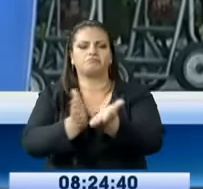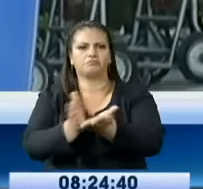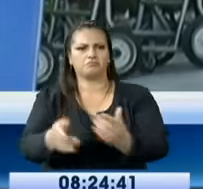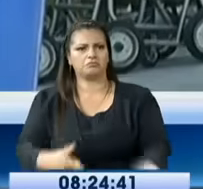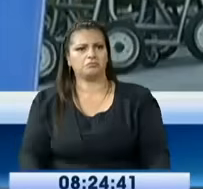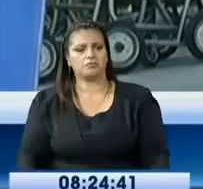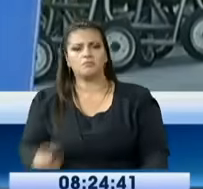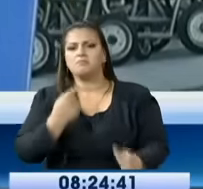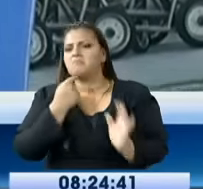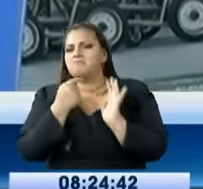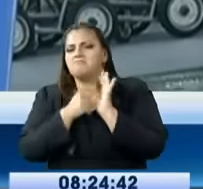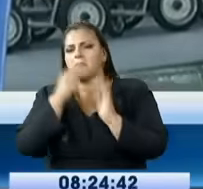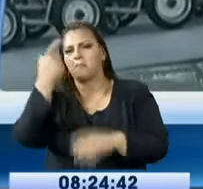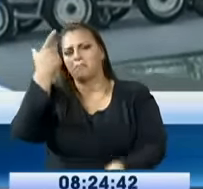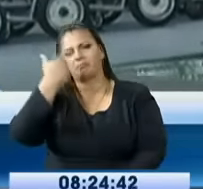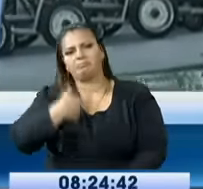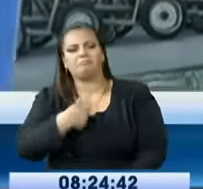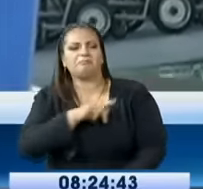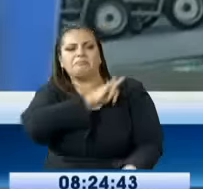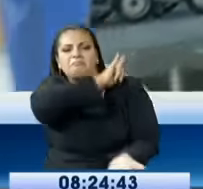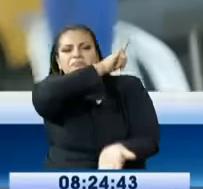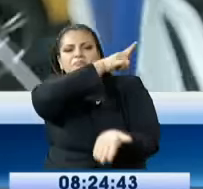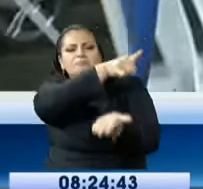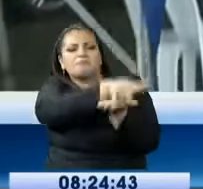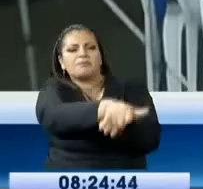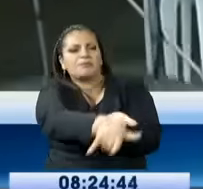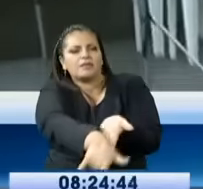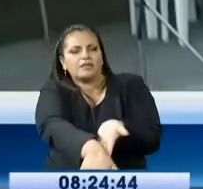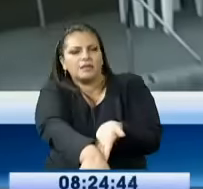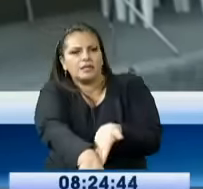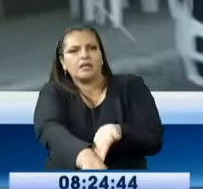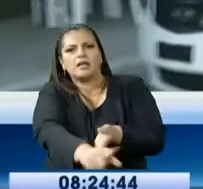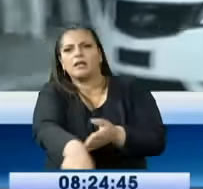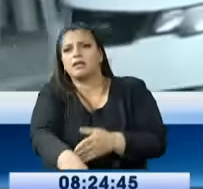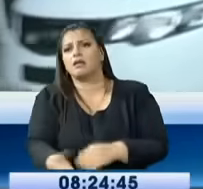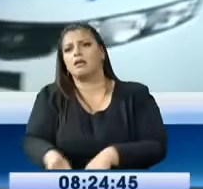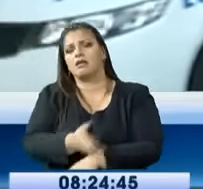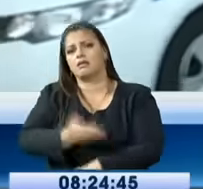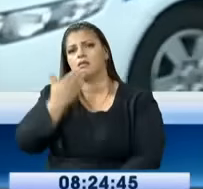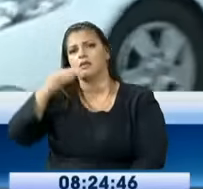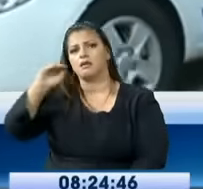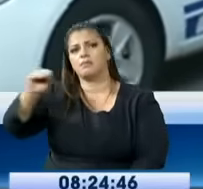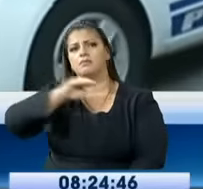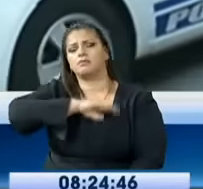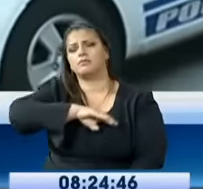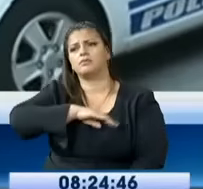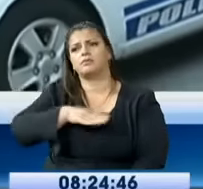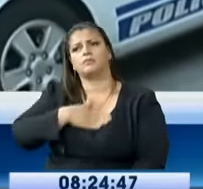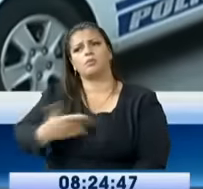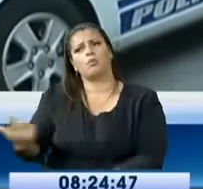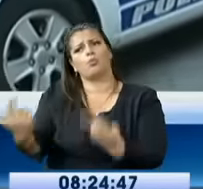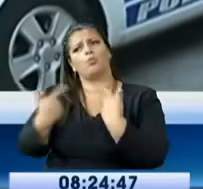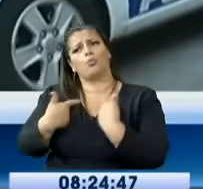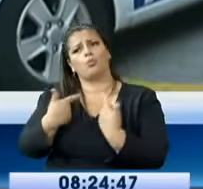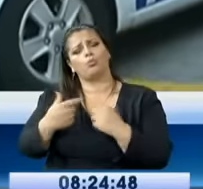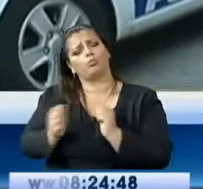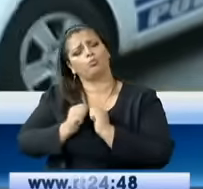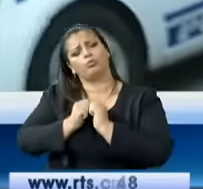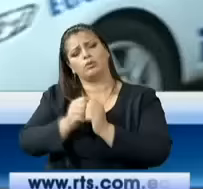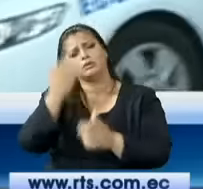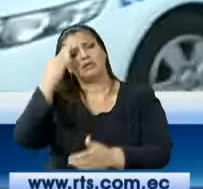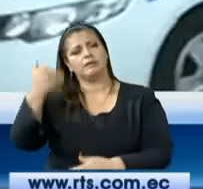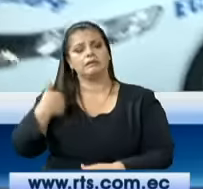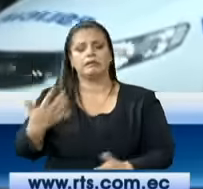sin ningún tipo de inconvenientes, que eso es lo que nos ha dado muy buenos resultados. Listo, recordar totalmente gratuito este servicio. Por